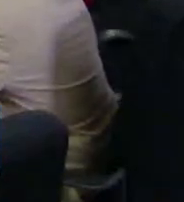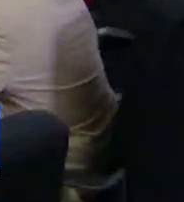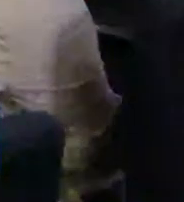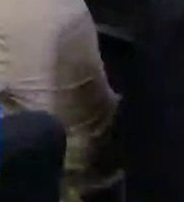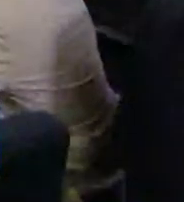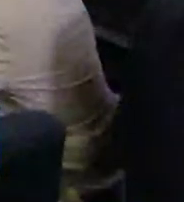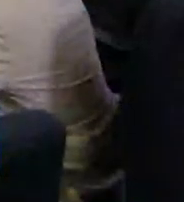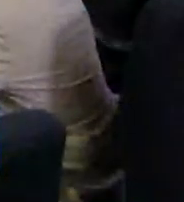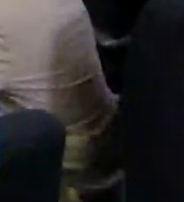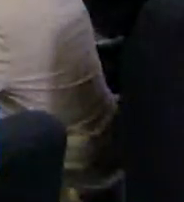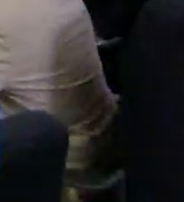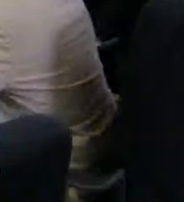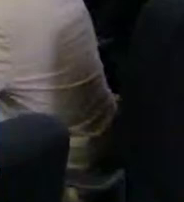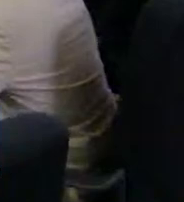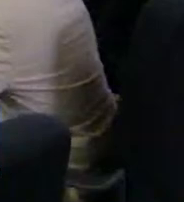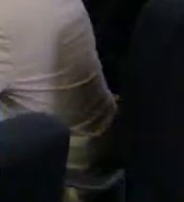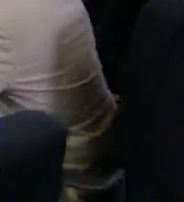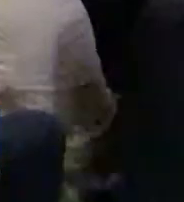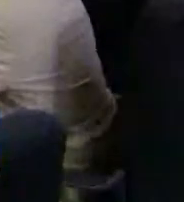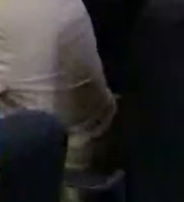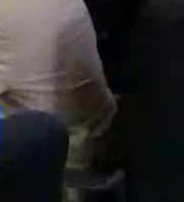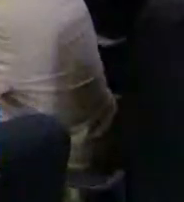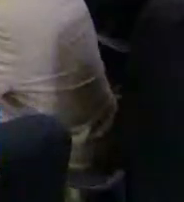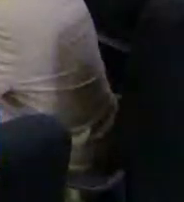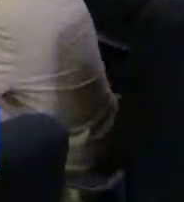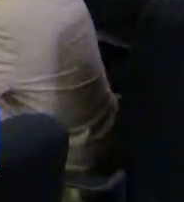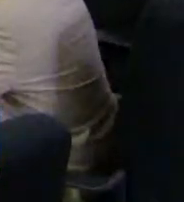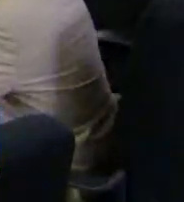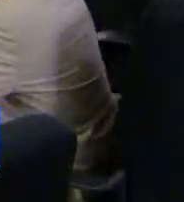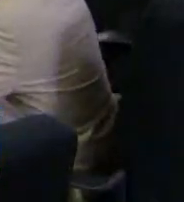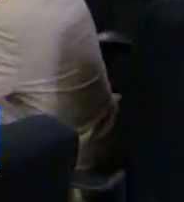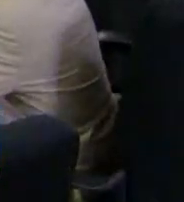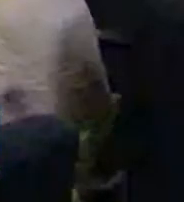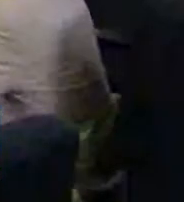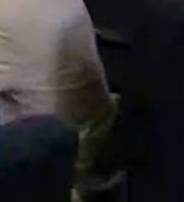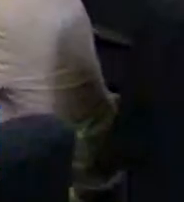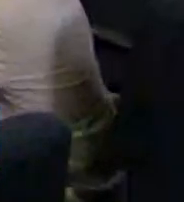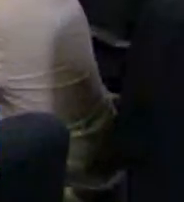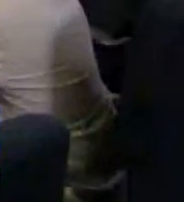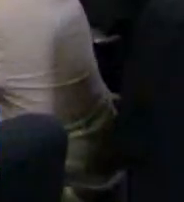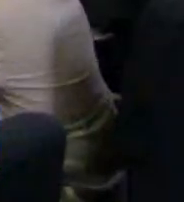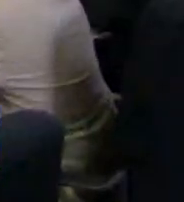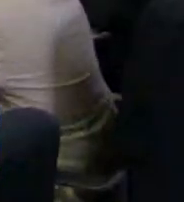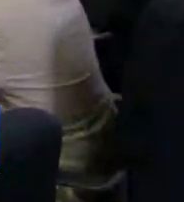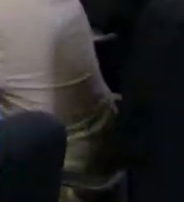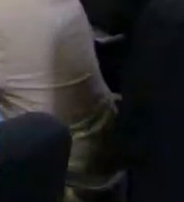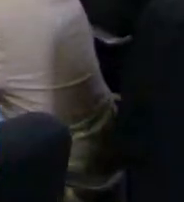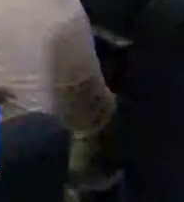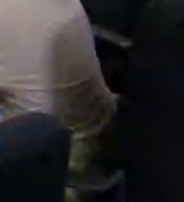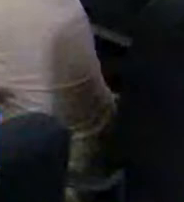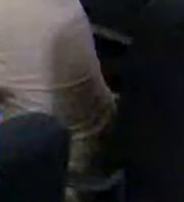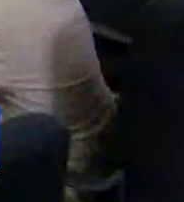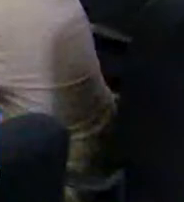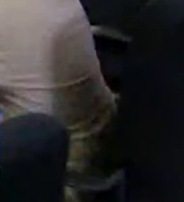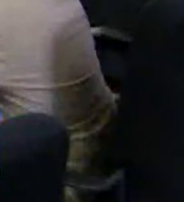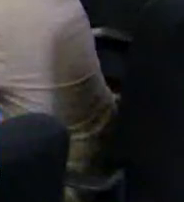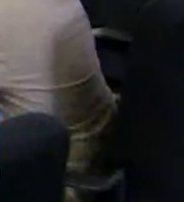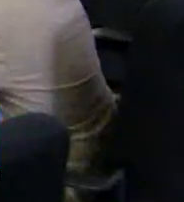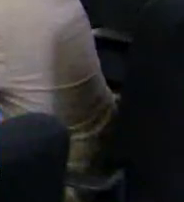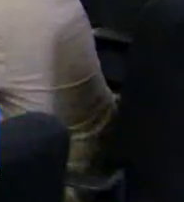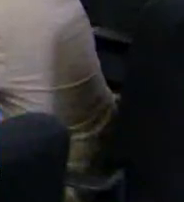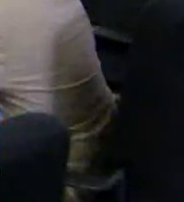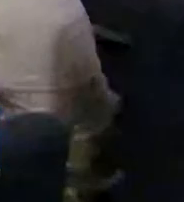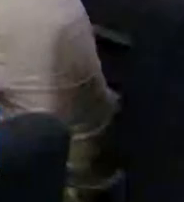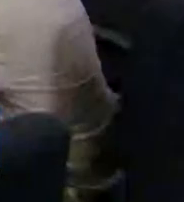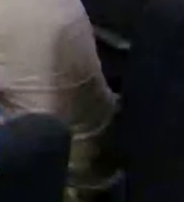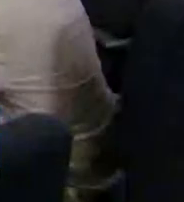La ley de comisiones de postulación es una ley sumamente importante en el país y, dicho sea de paso, ha